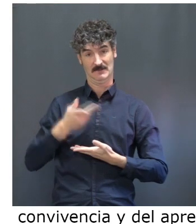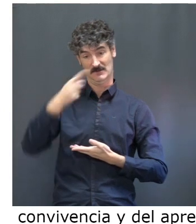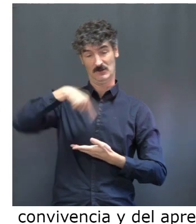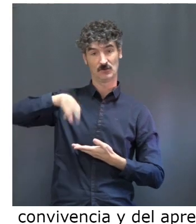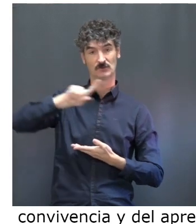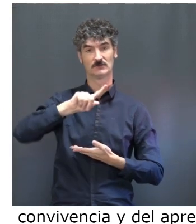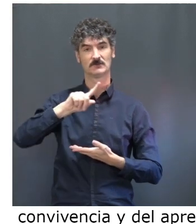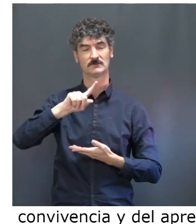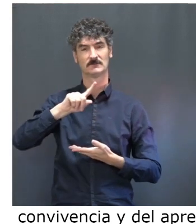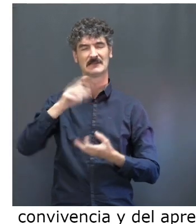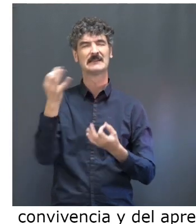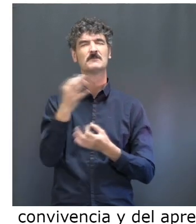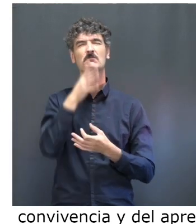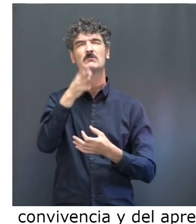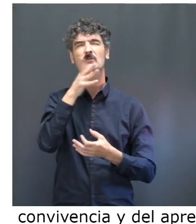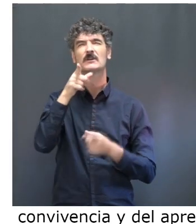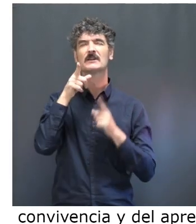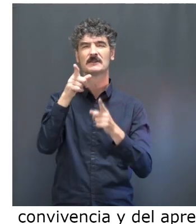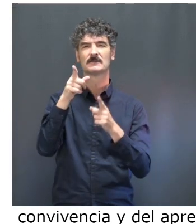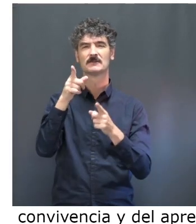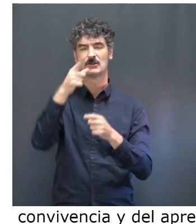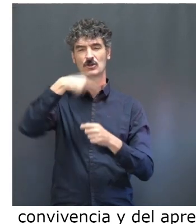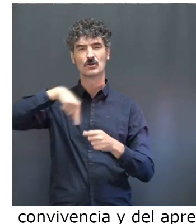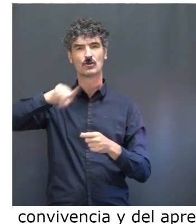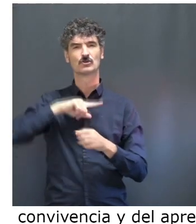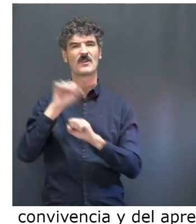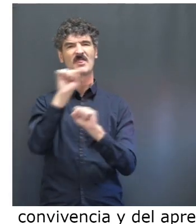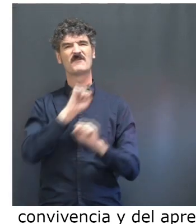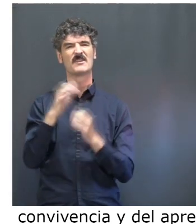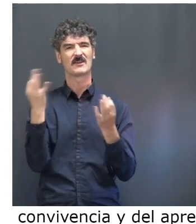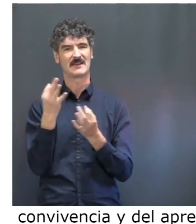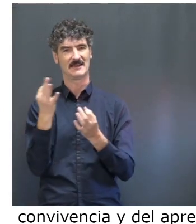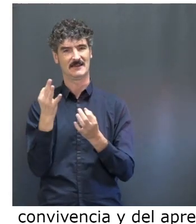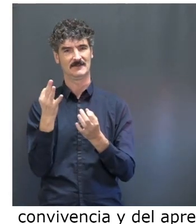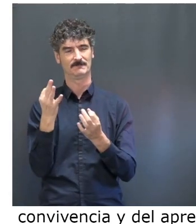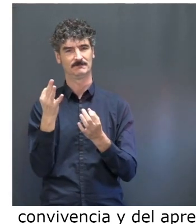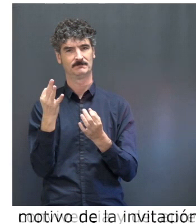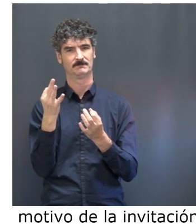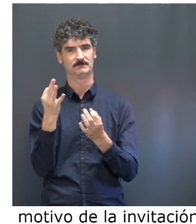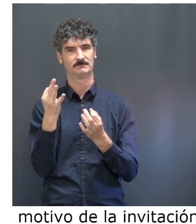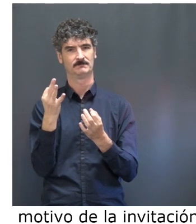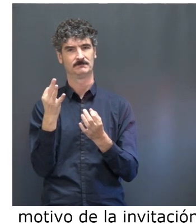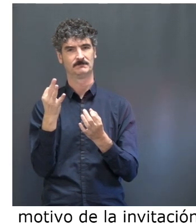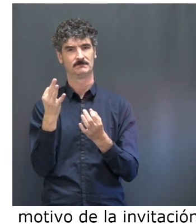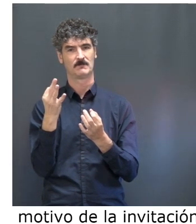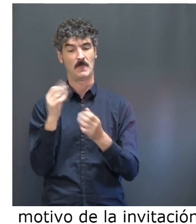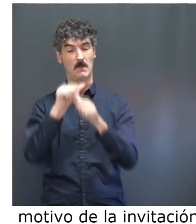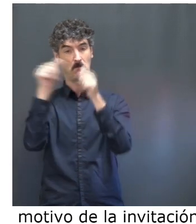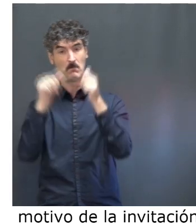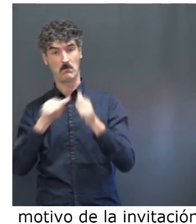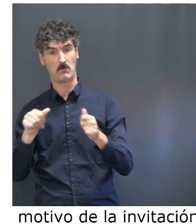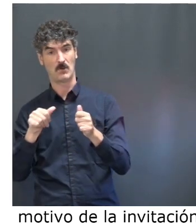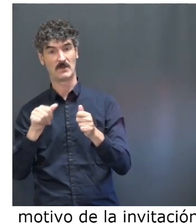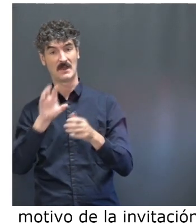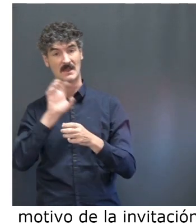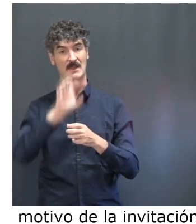antes, que es esa, para nosotros defendemos como esa permeabilidad del modelo de diseño